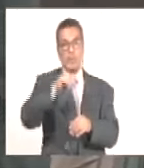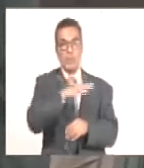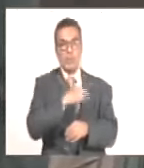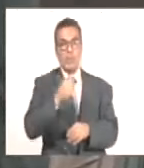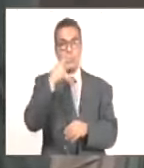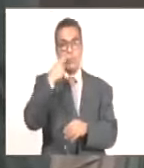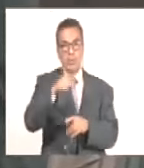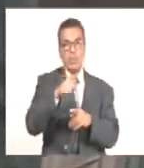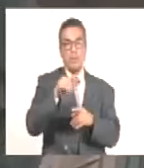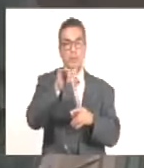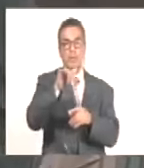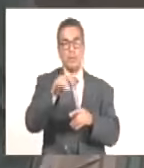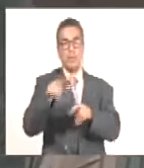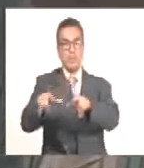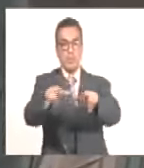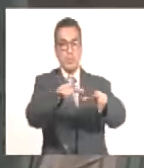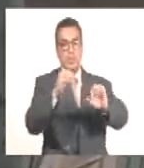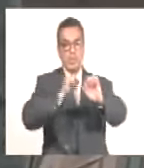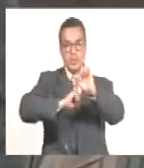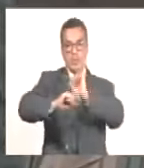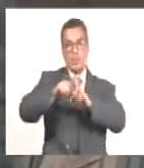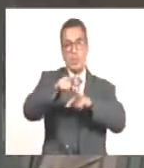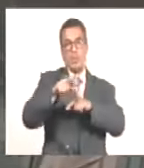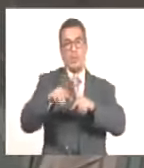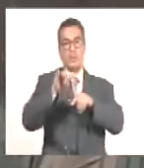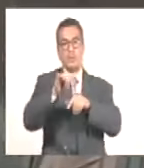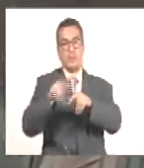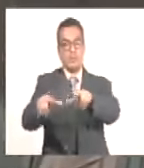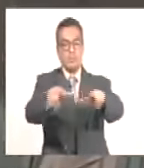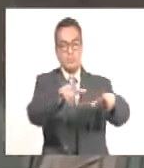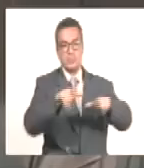en el mismo territorio y defendemos el mismo territorio.